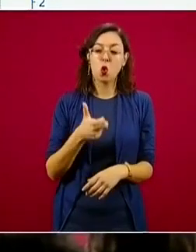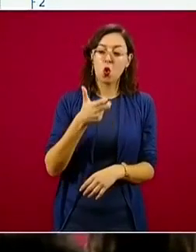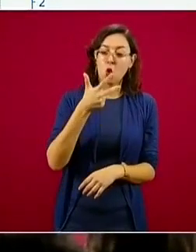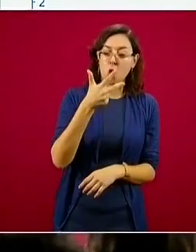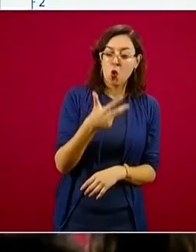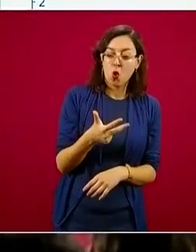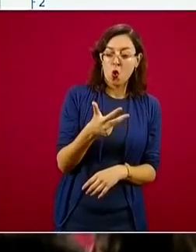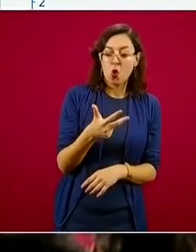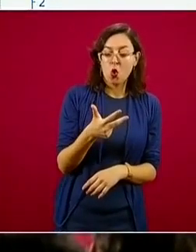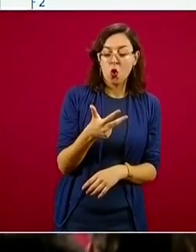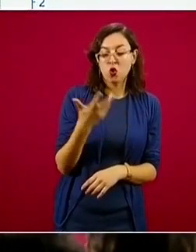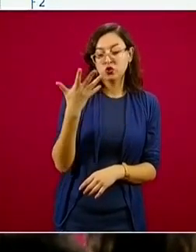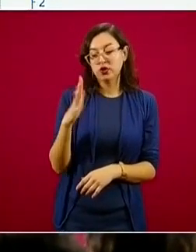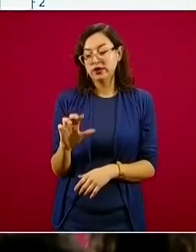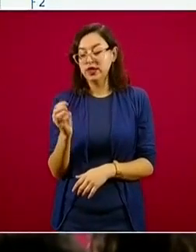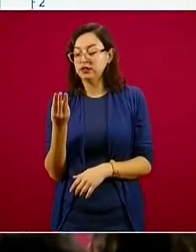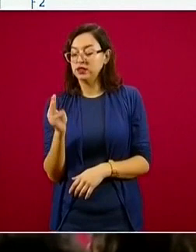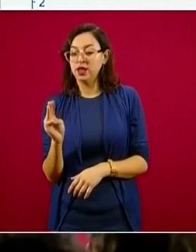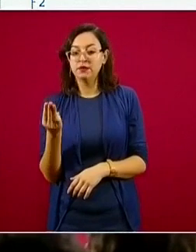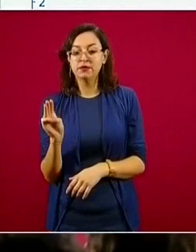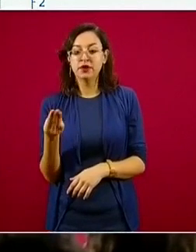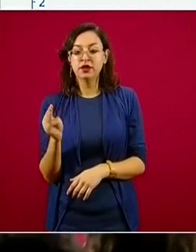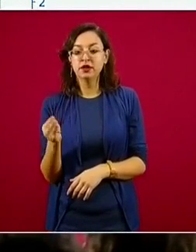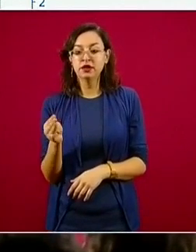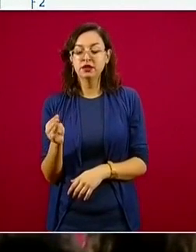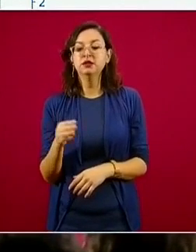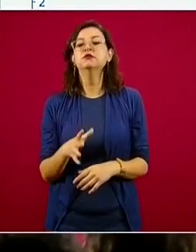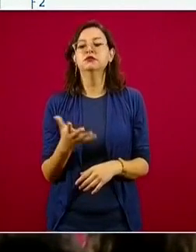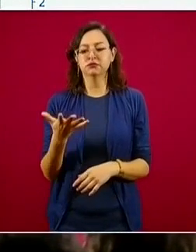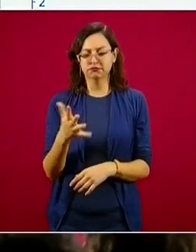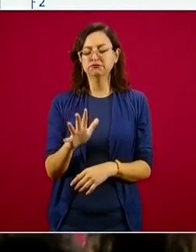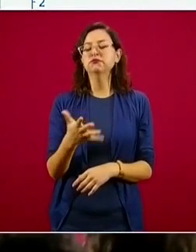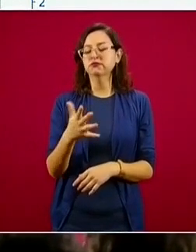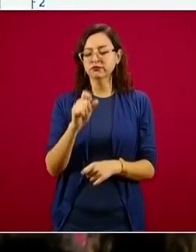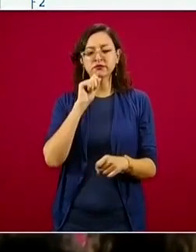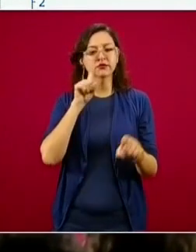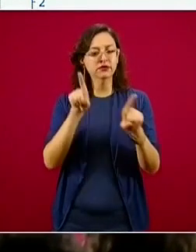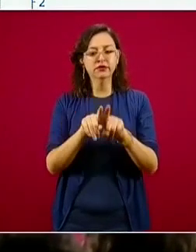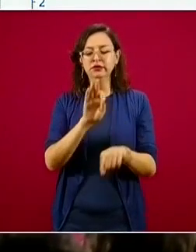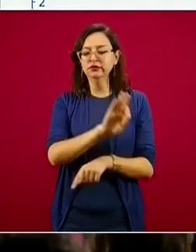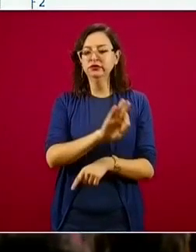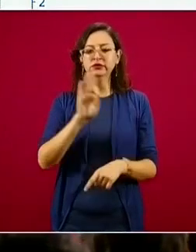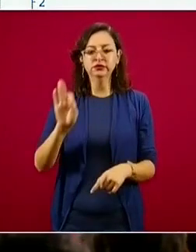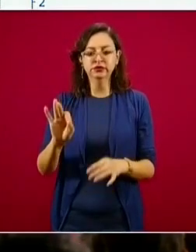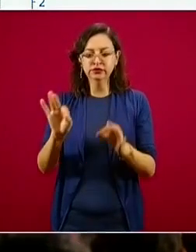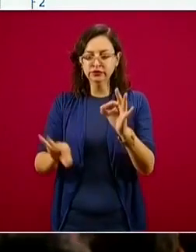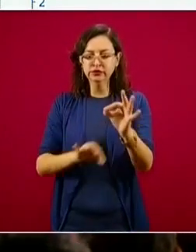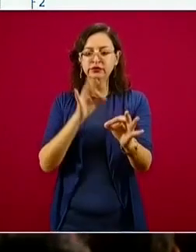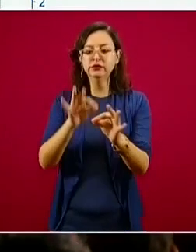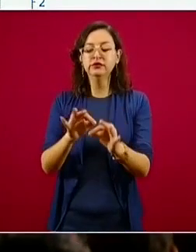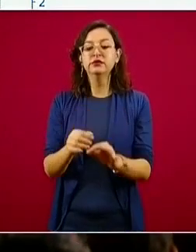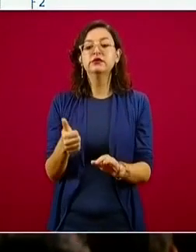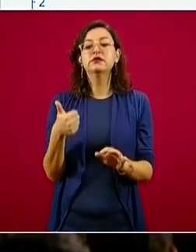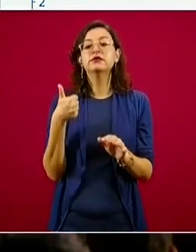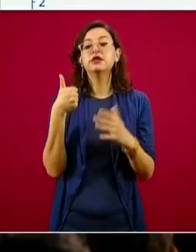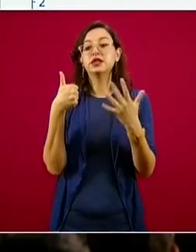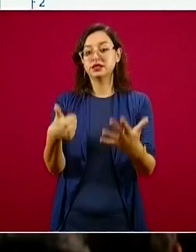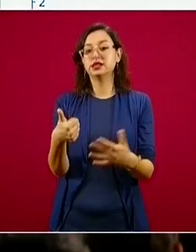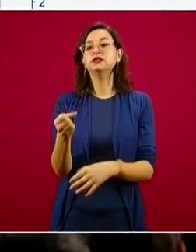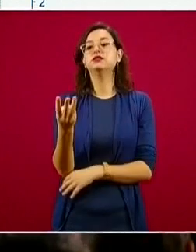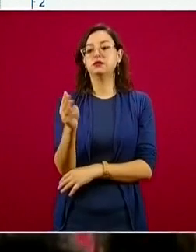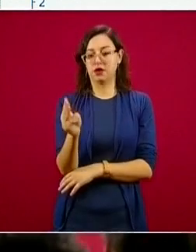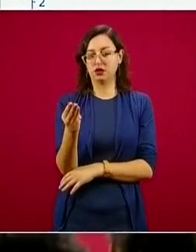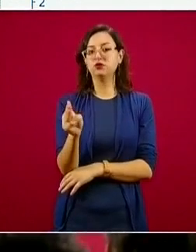el 10 de mayo está aproximadamente ahí está si fuimos muy puntuales el 6 de mayo